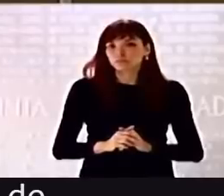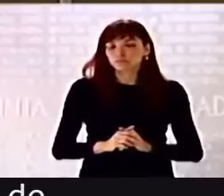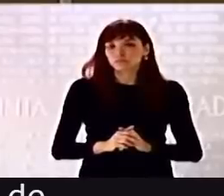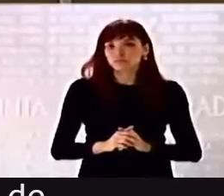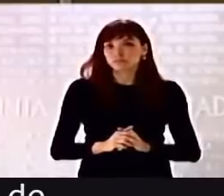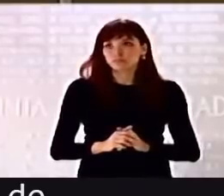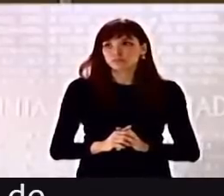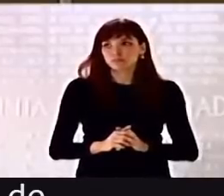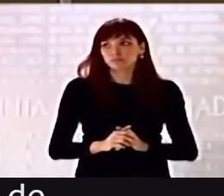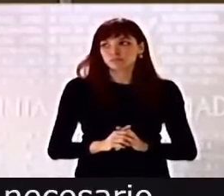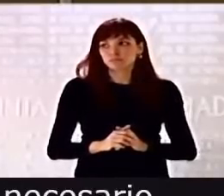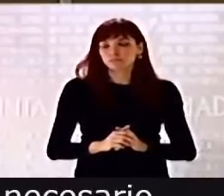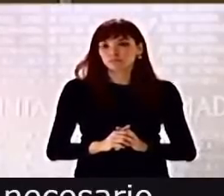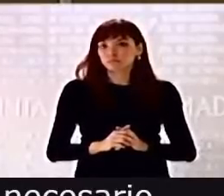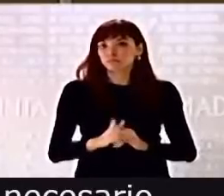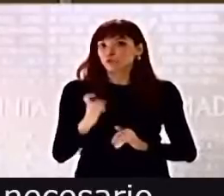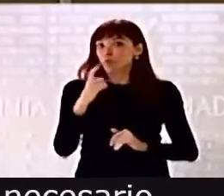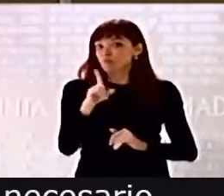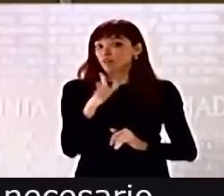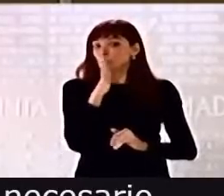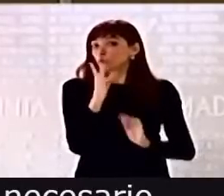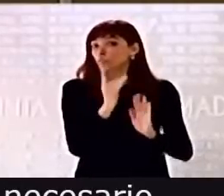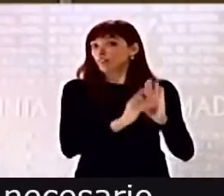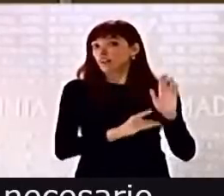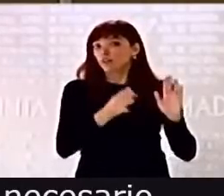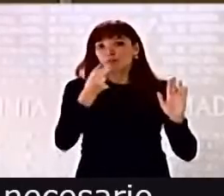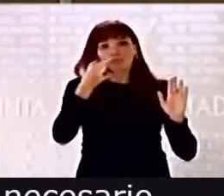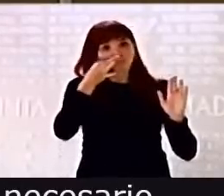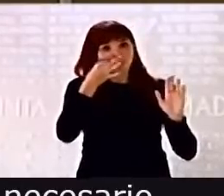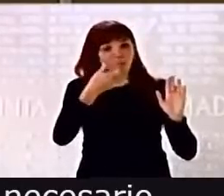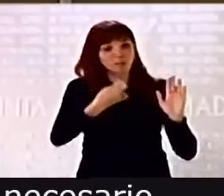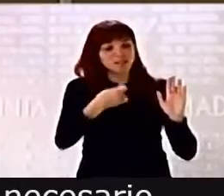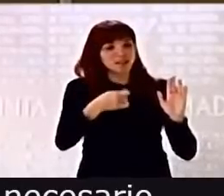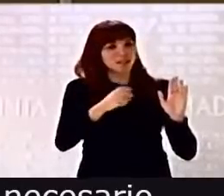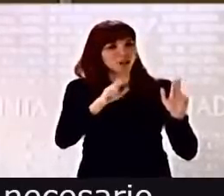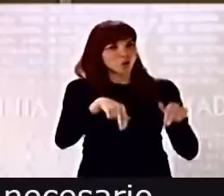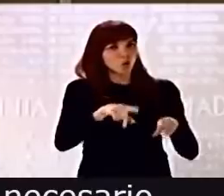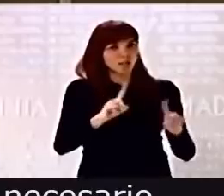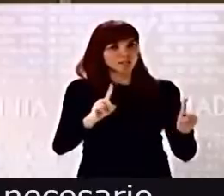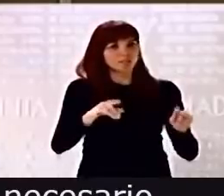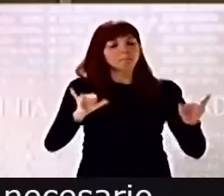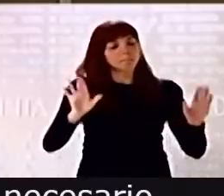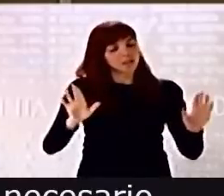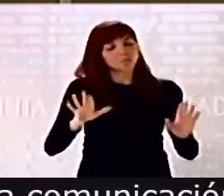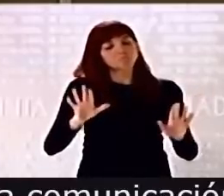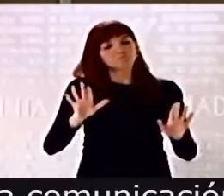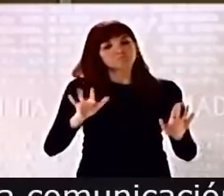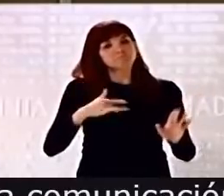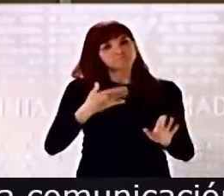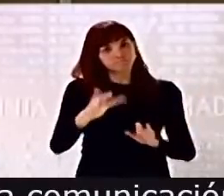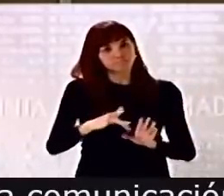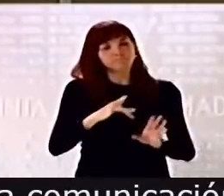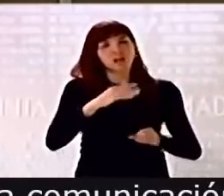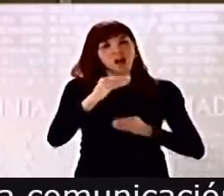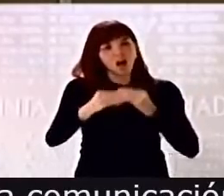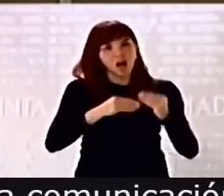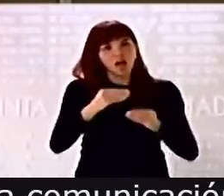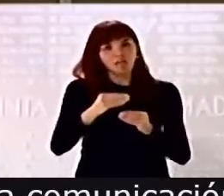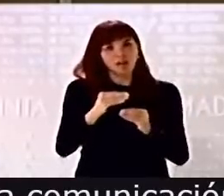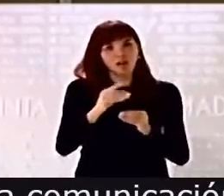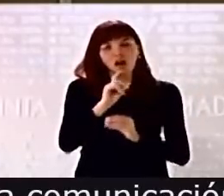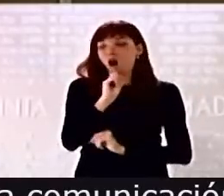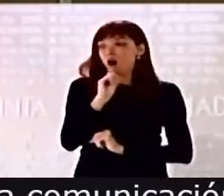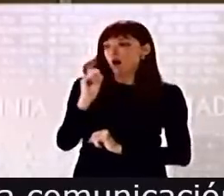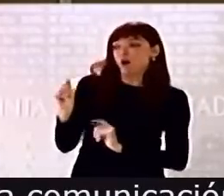porque no es un decreto del presidente, haremos la comunicación oficial al Ministerio de